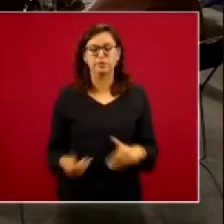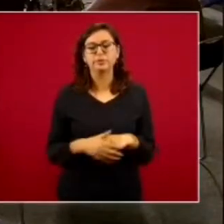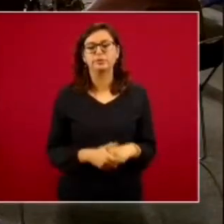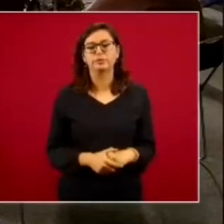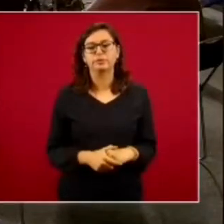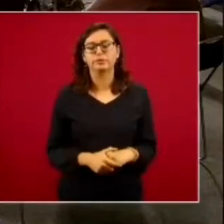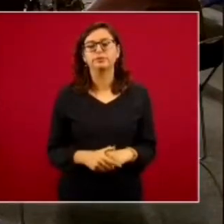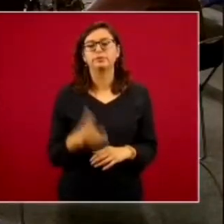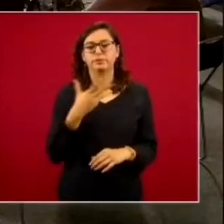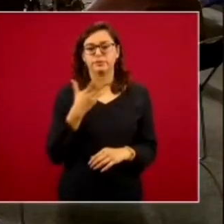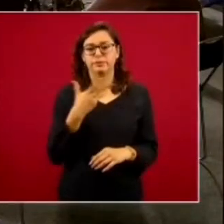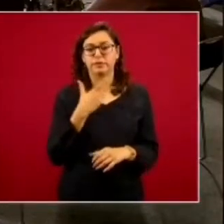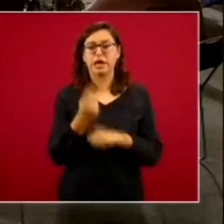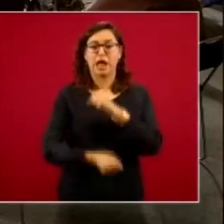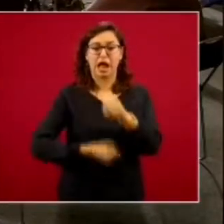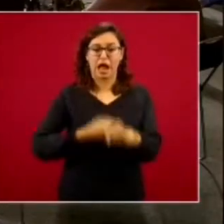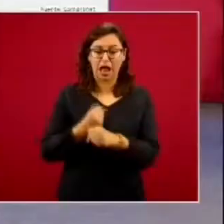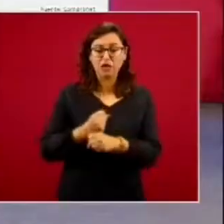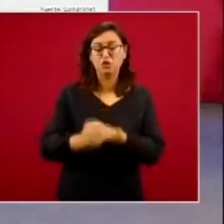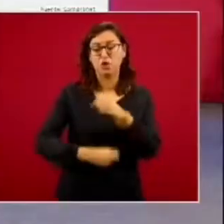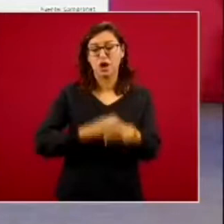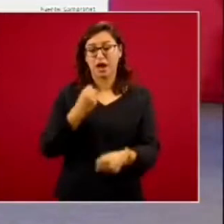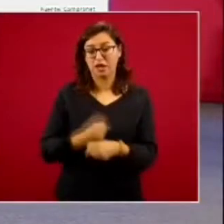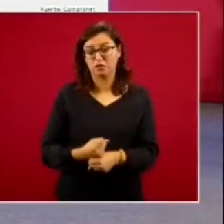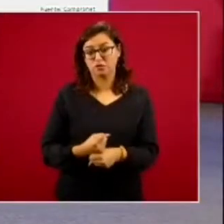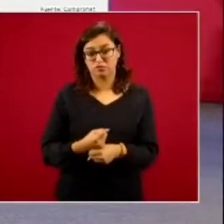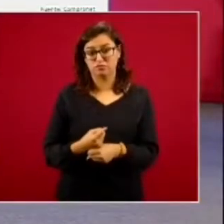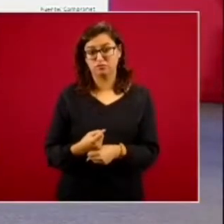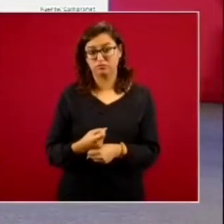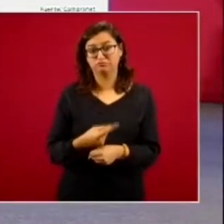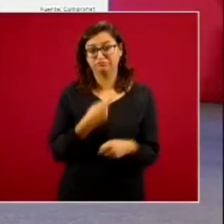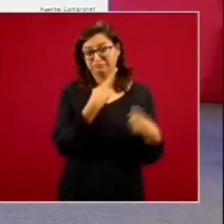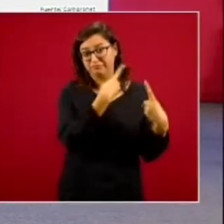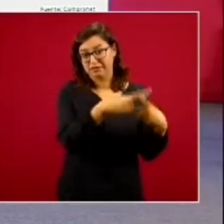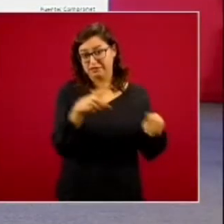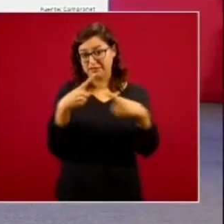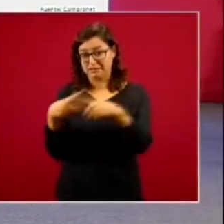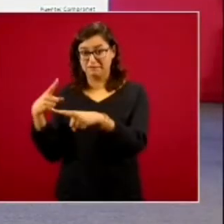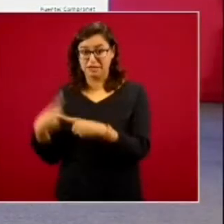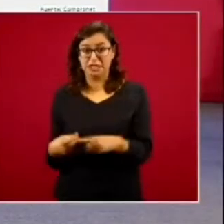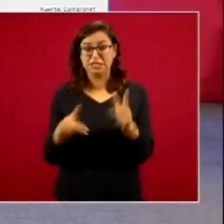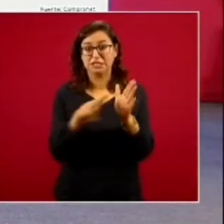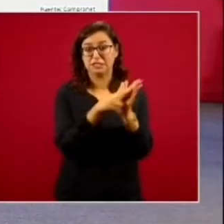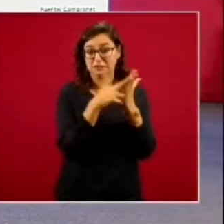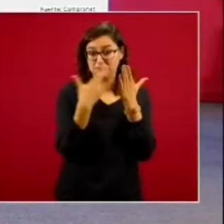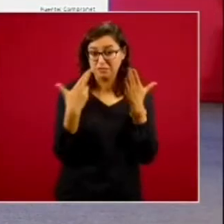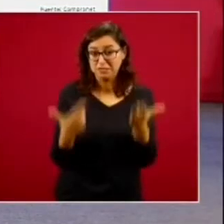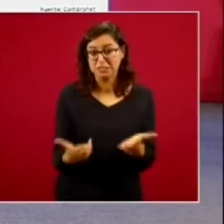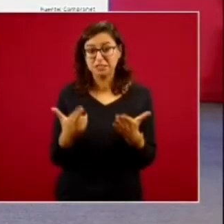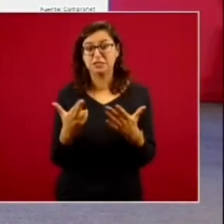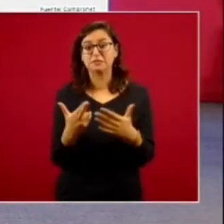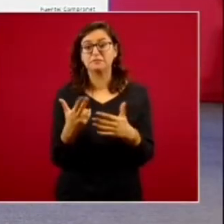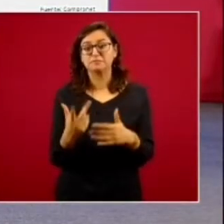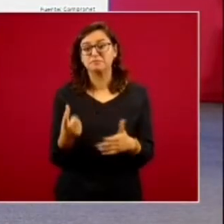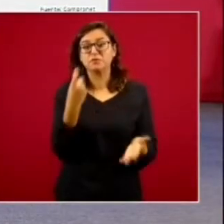está en la contratación año por año de las diferentes revistas que fueron contratadas